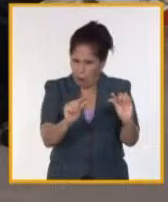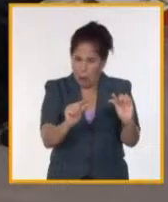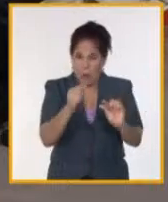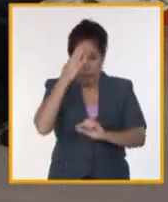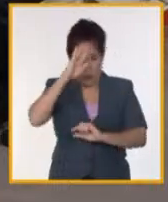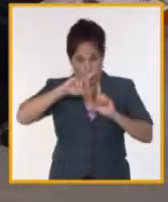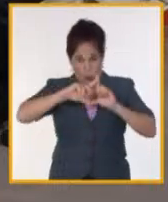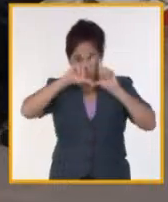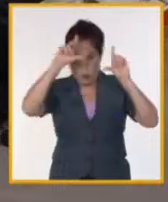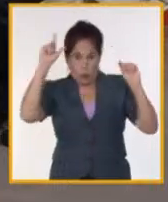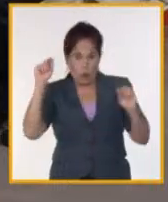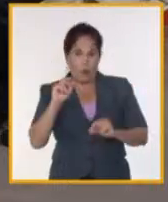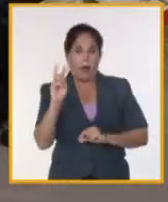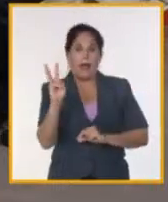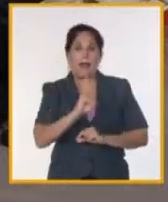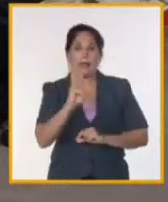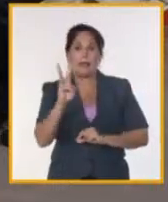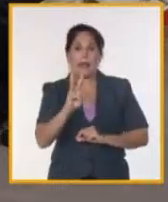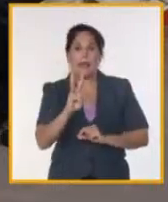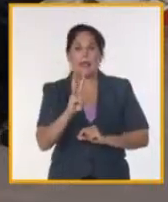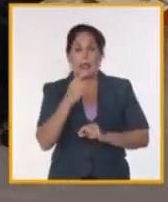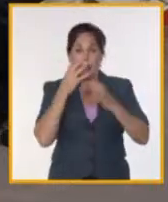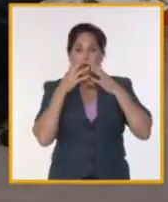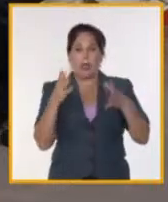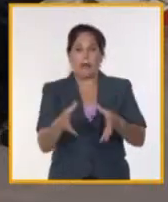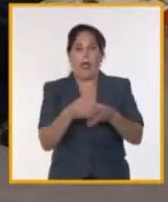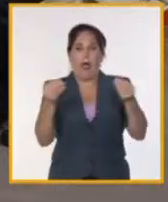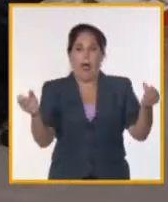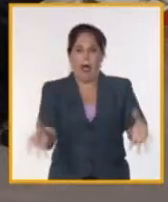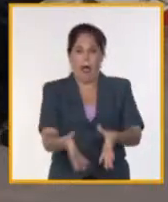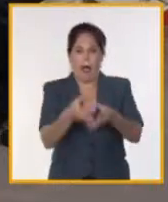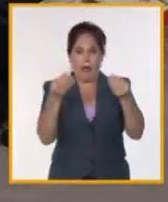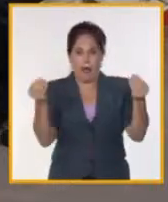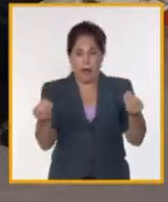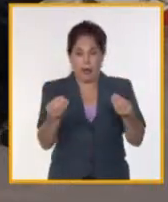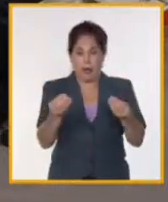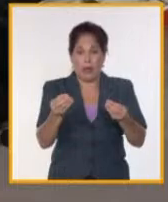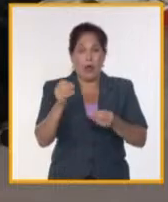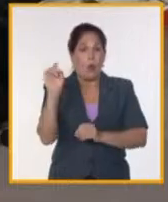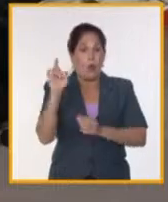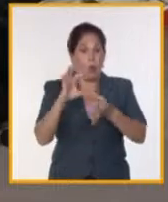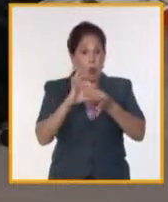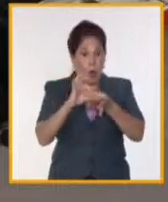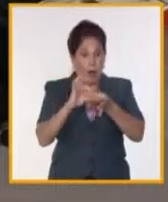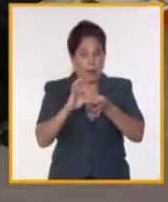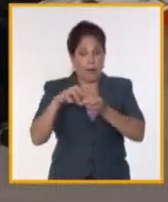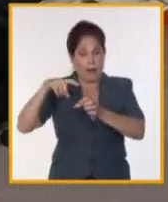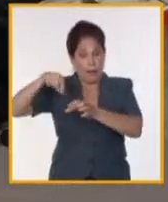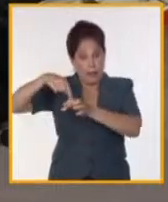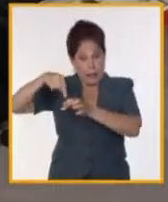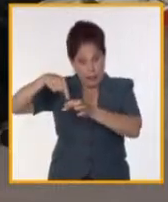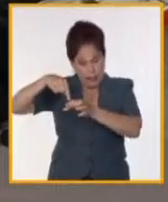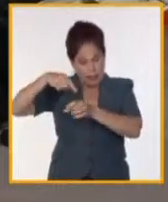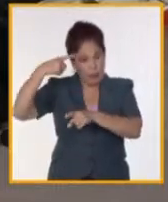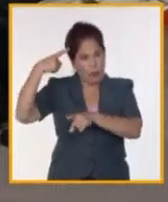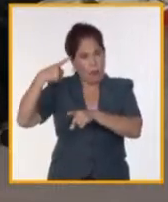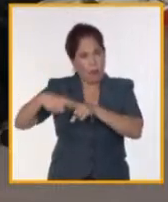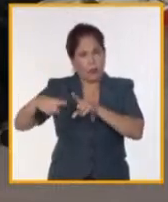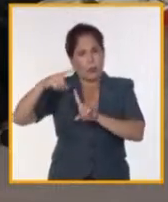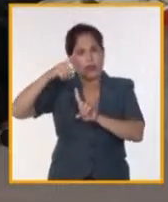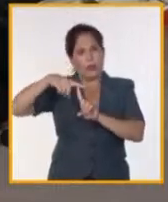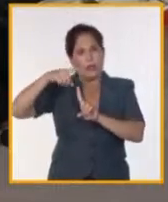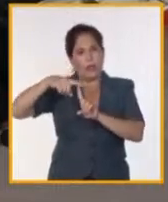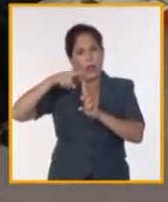tenemos en este momento 3 grandes yacimientos de arena sílice que se están explotando. Uno en Guanes, otro en la Isla de la Juventud y otro en Trinidad.